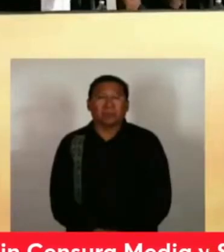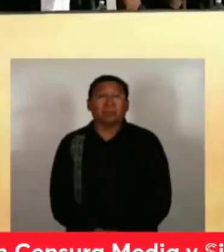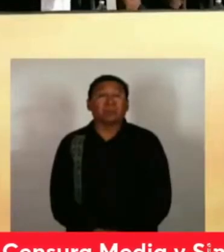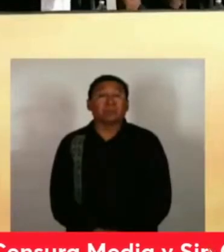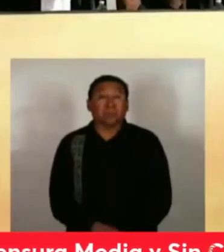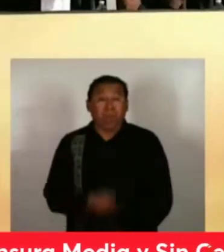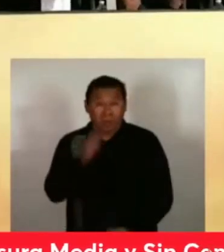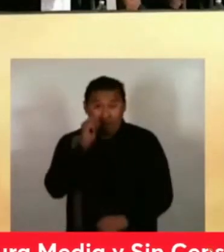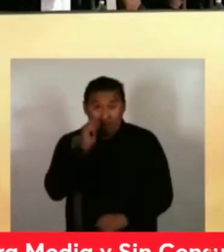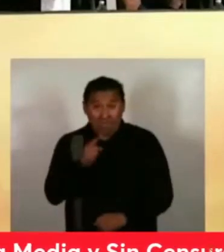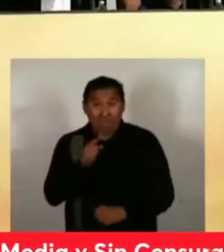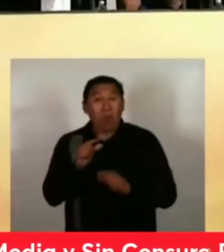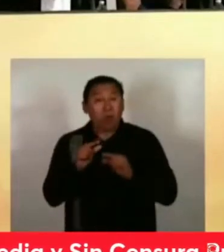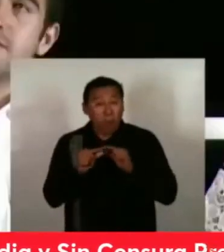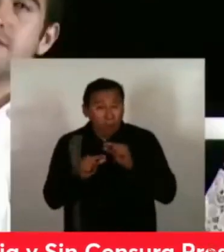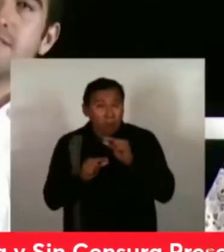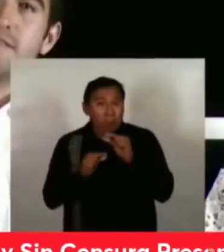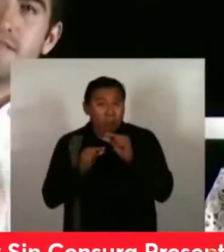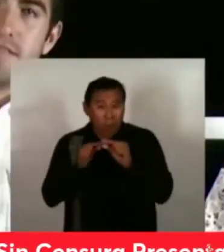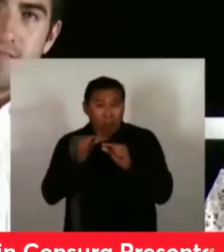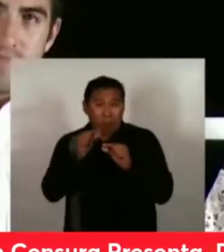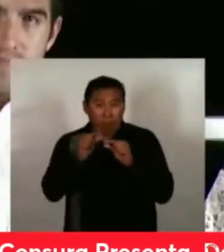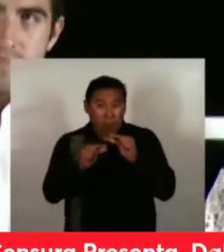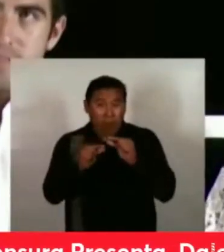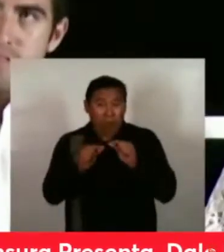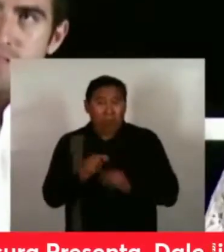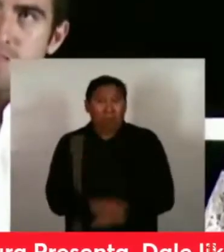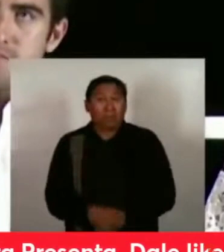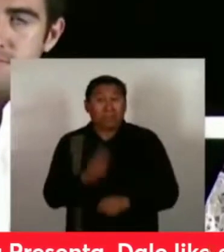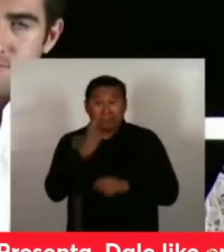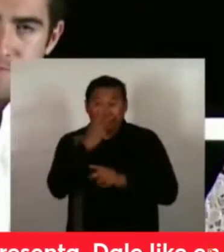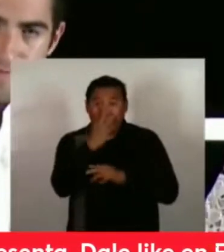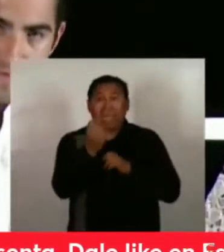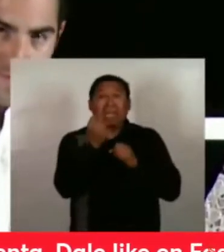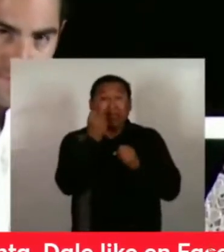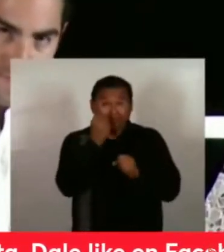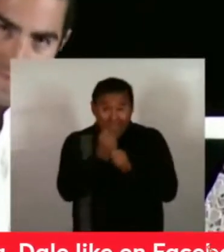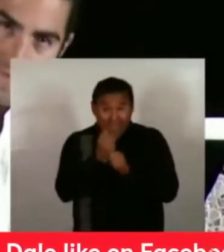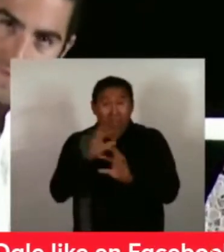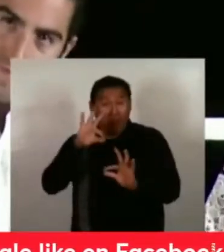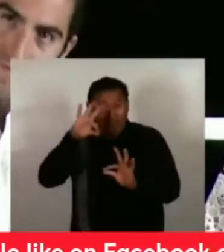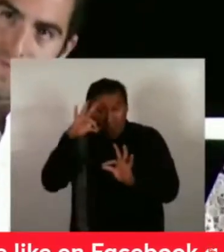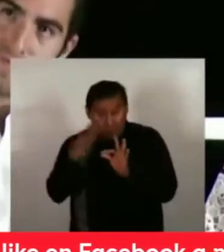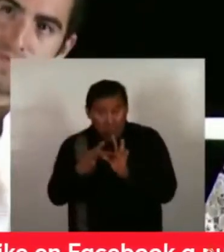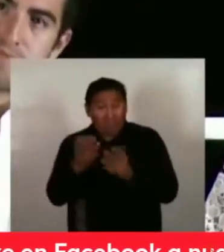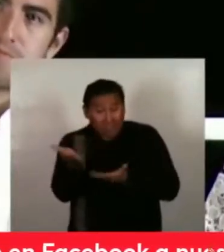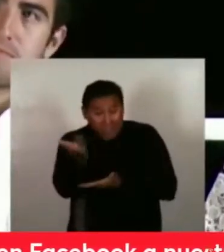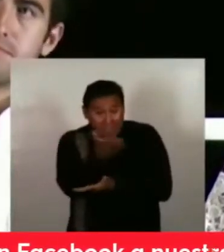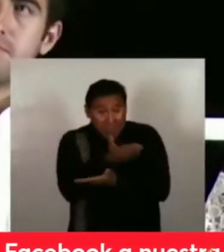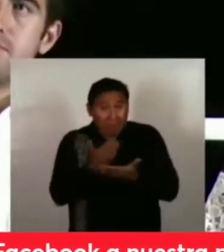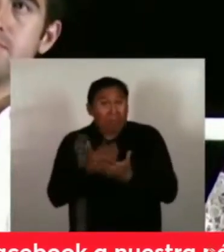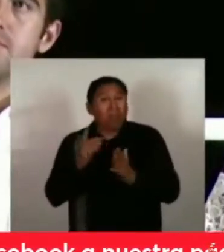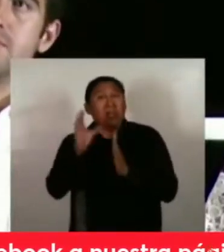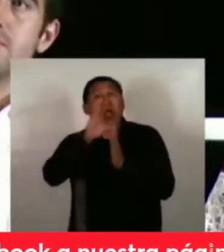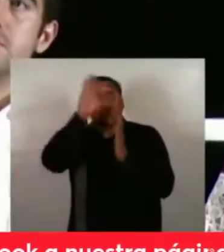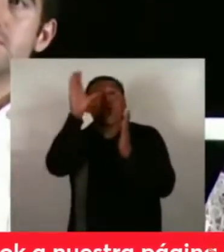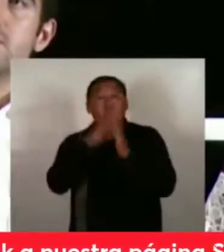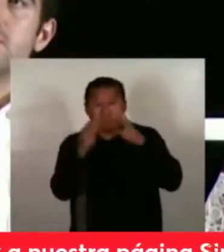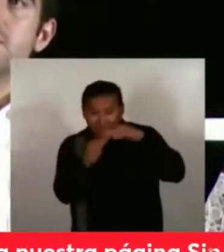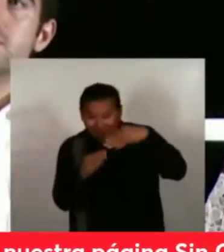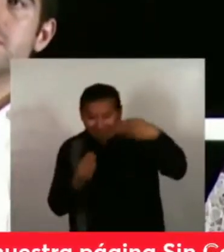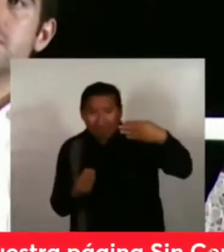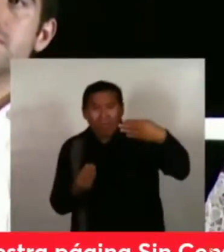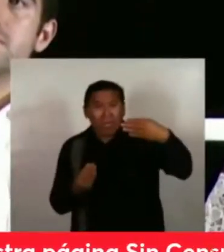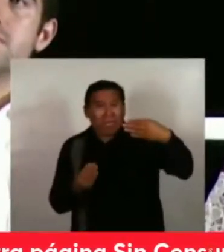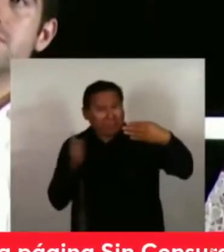También va a ser paulatino. En los 3 años lo vamos a cumplir y luego lo vamos a llevar a la Constitución para que